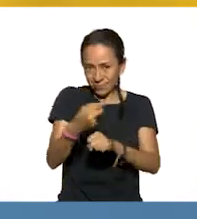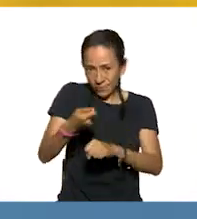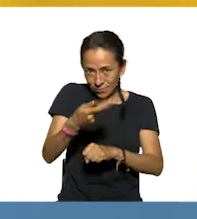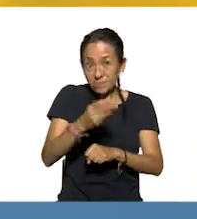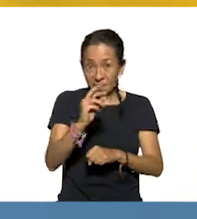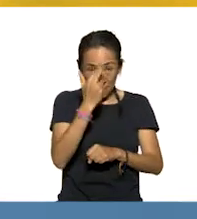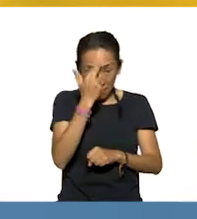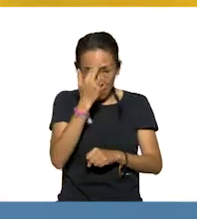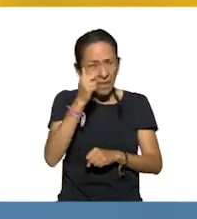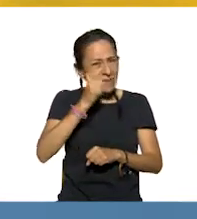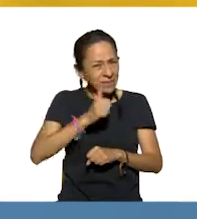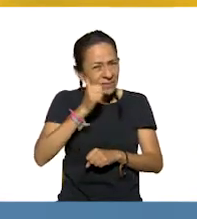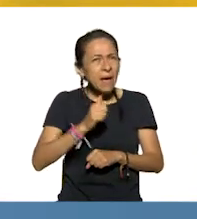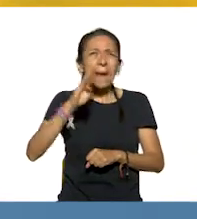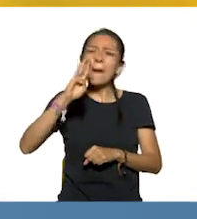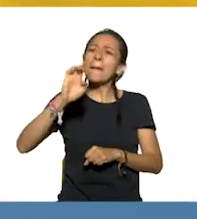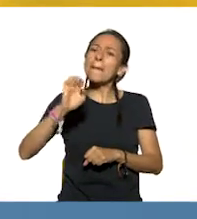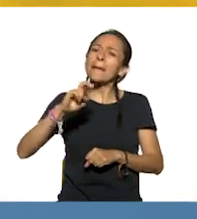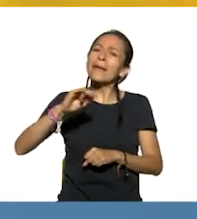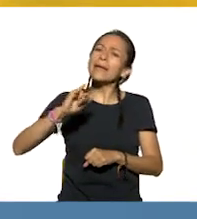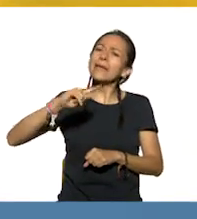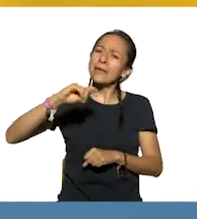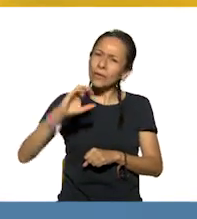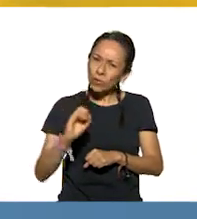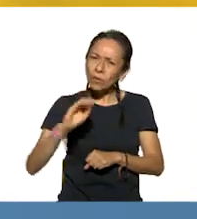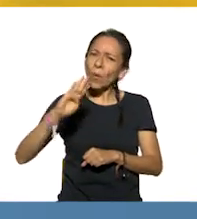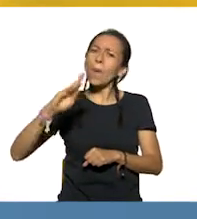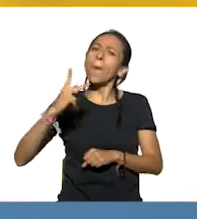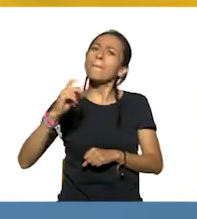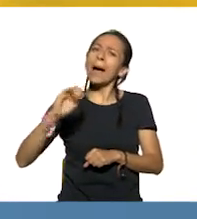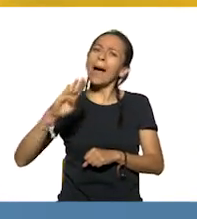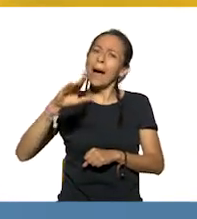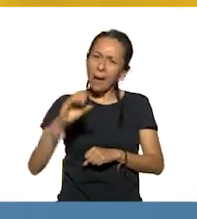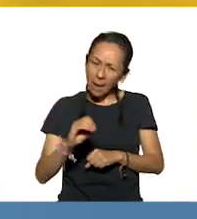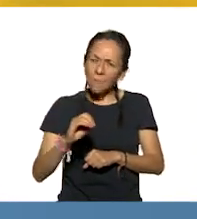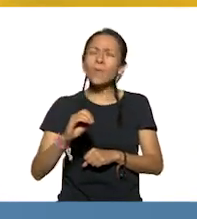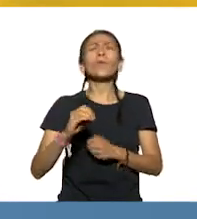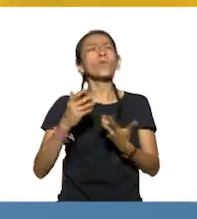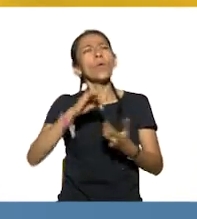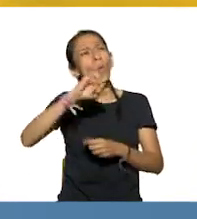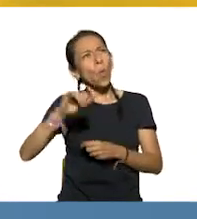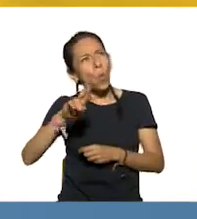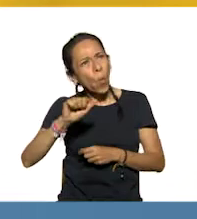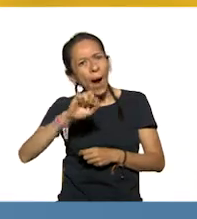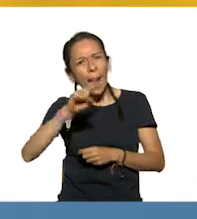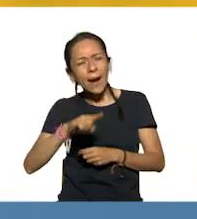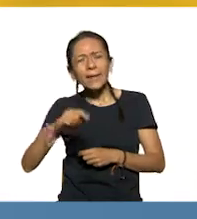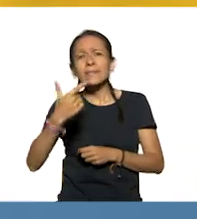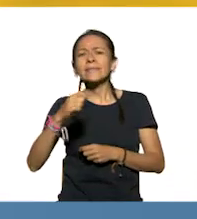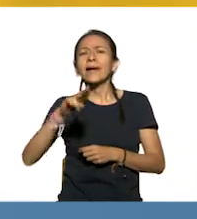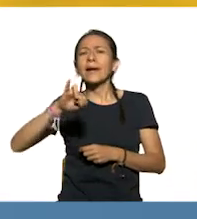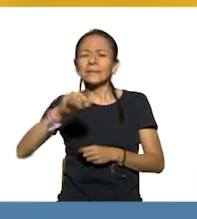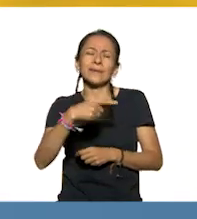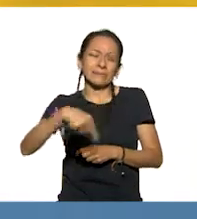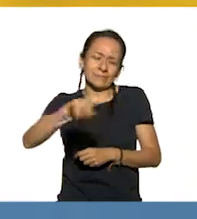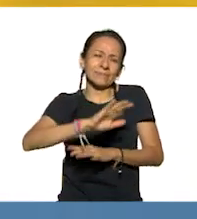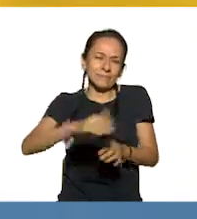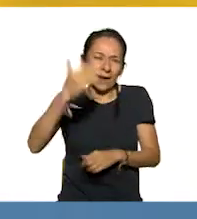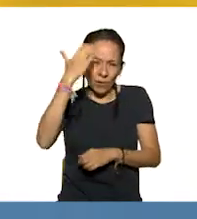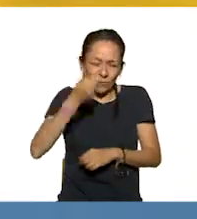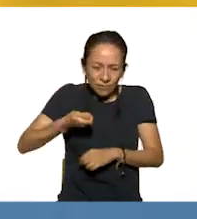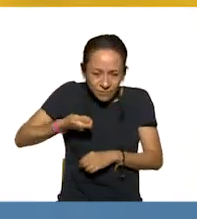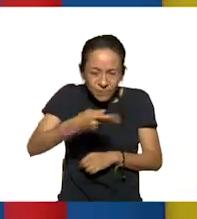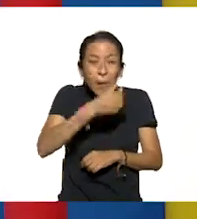nombre de Benito Pablo Juárez García, mejor conocido como Benito Juárez. Y en la clase del día de hoy vamos a conocer un poco más sobre su